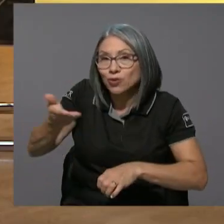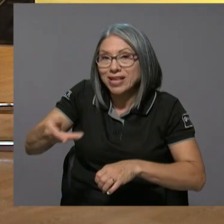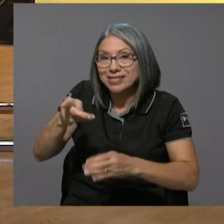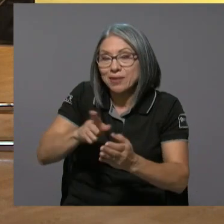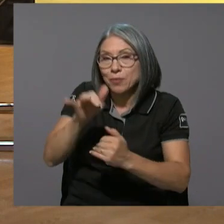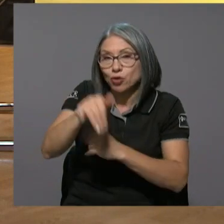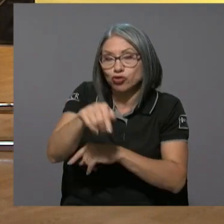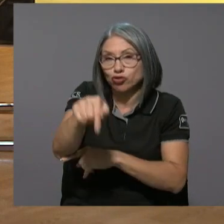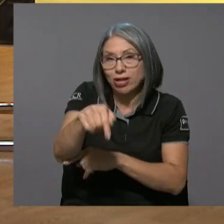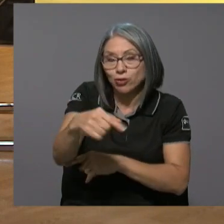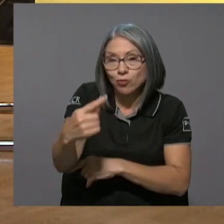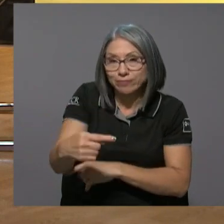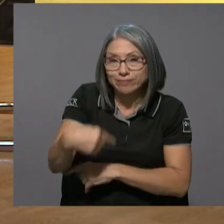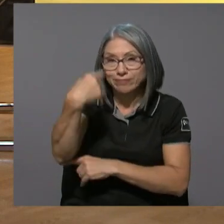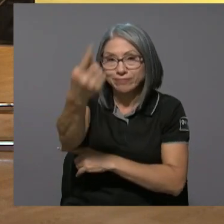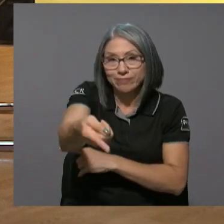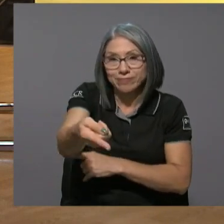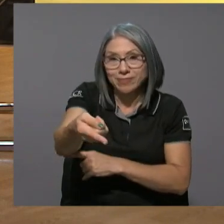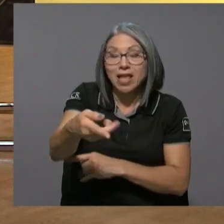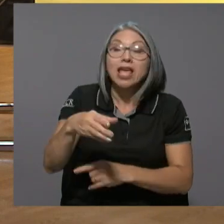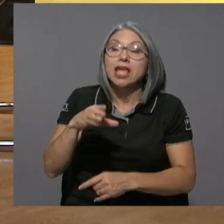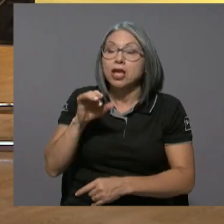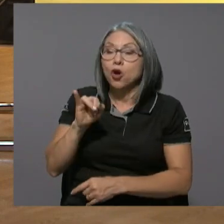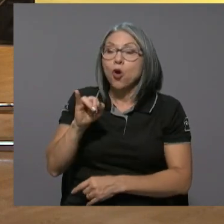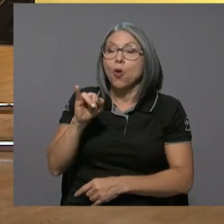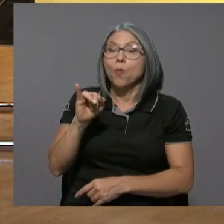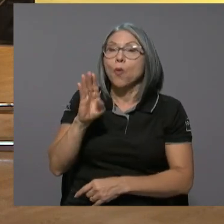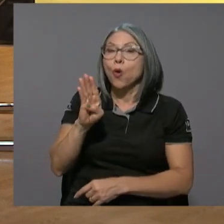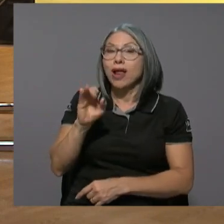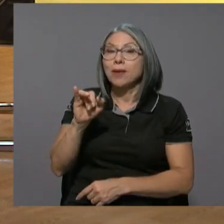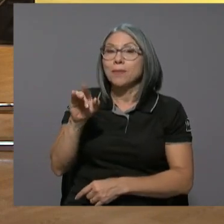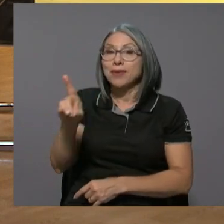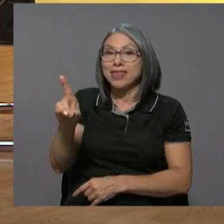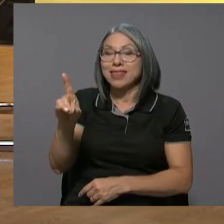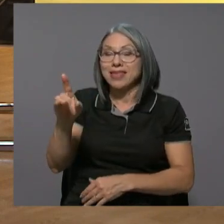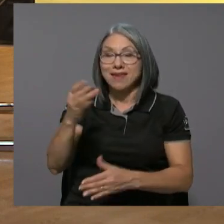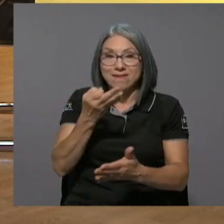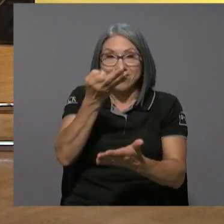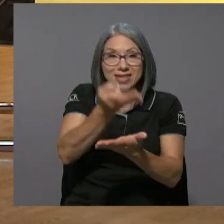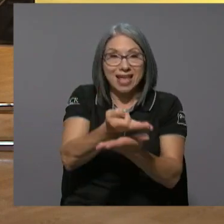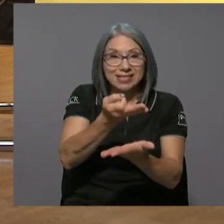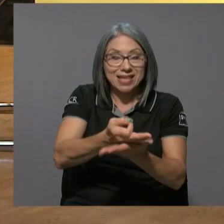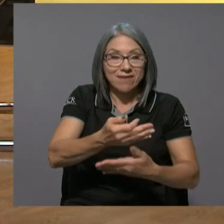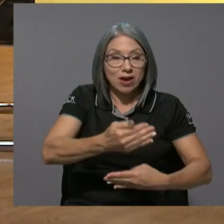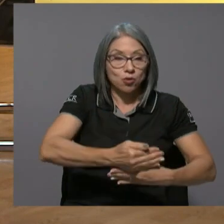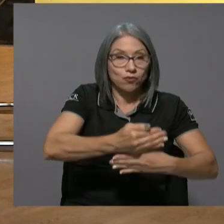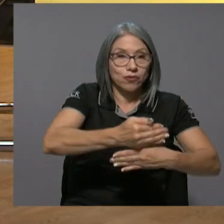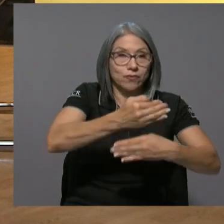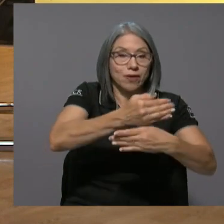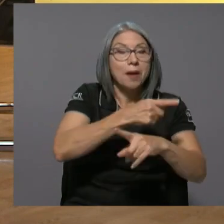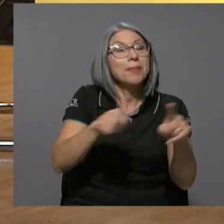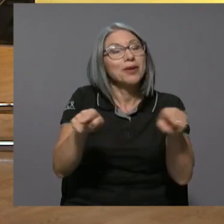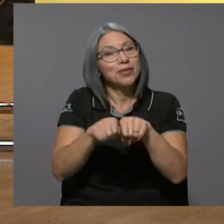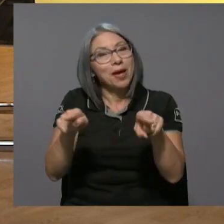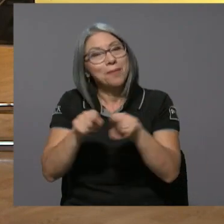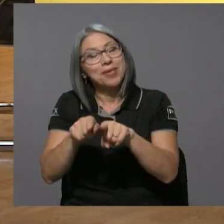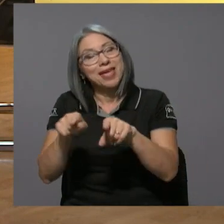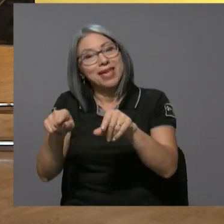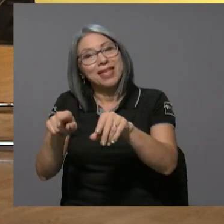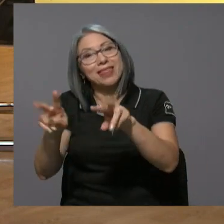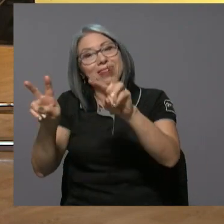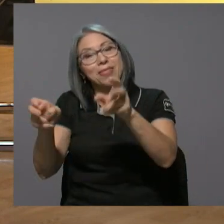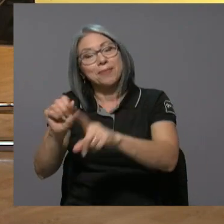como el BID financiaba infraestructura, pero financiaba también aspectos sociales y de otro